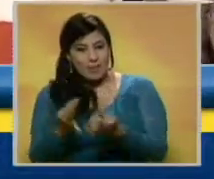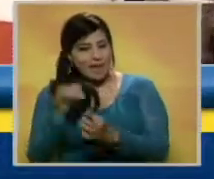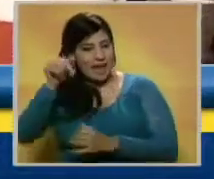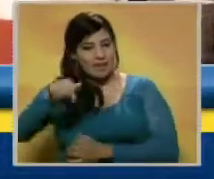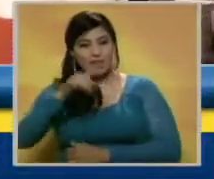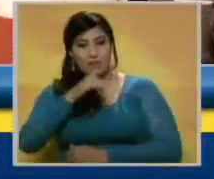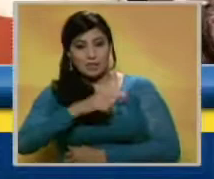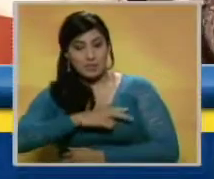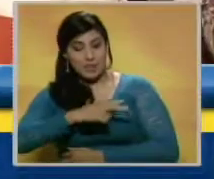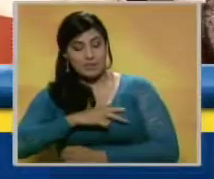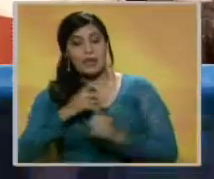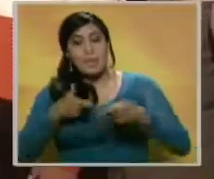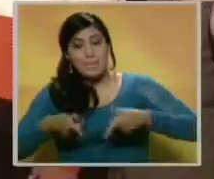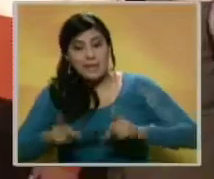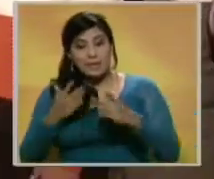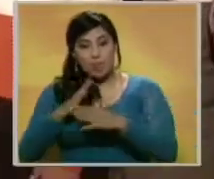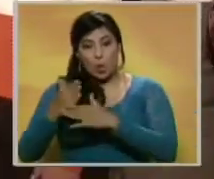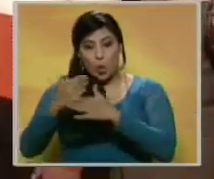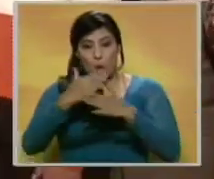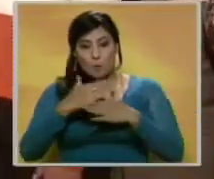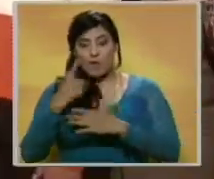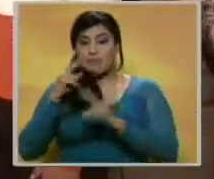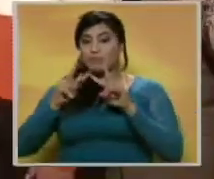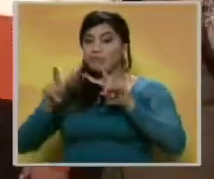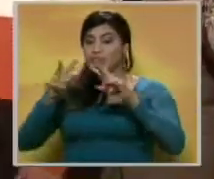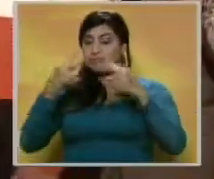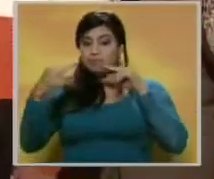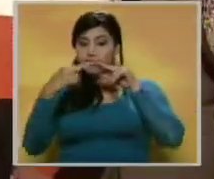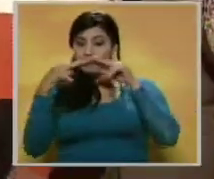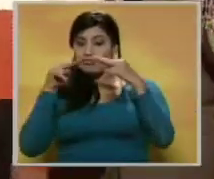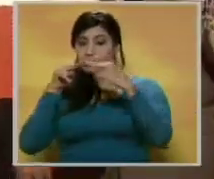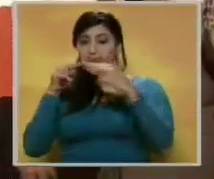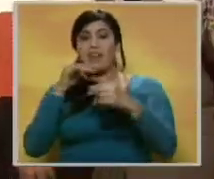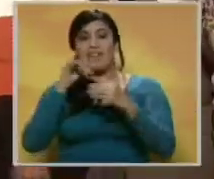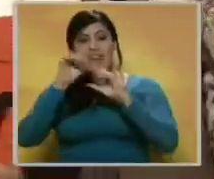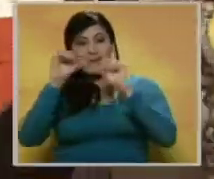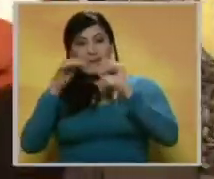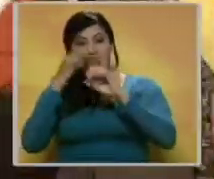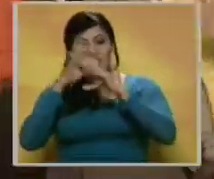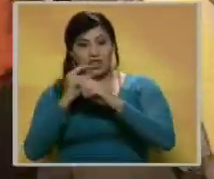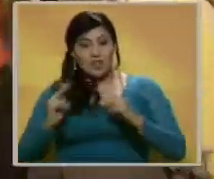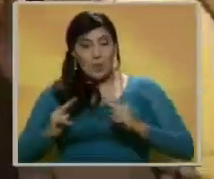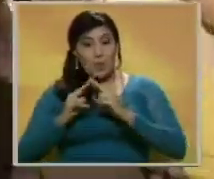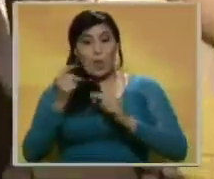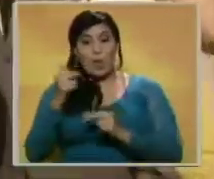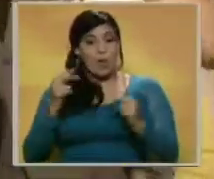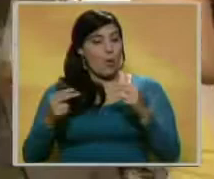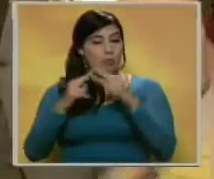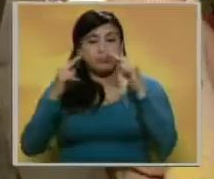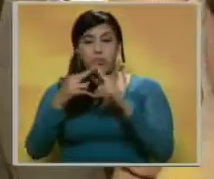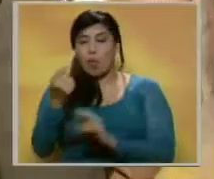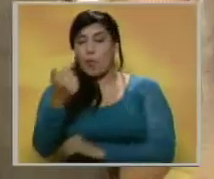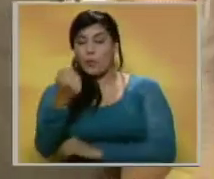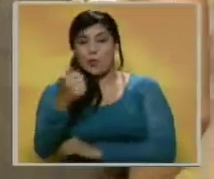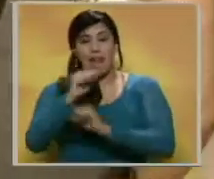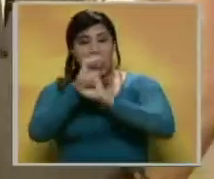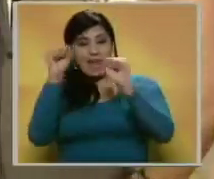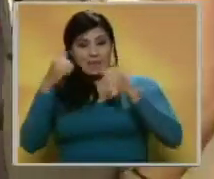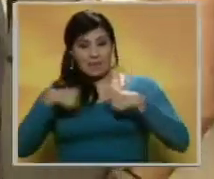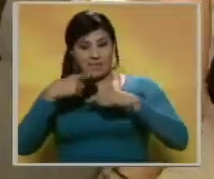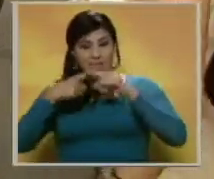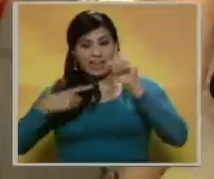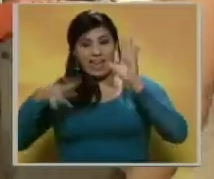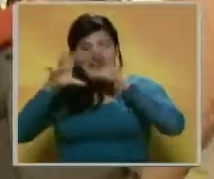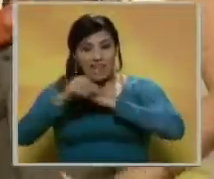aquí en Venevisión y que nos permite compartir, vernos la cara, conseguir las 3 emisiones, que eso ocurre poco. La matutina,